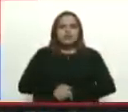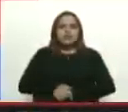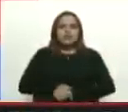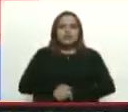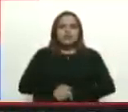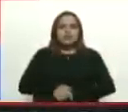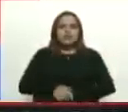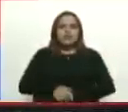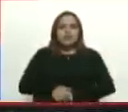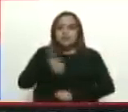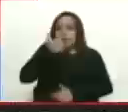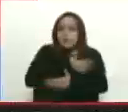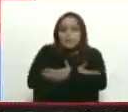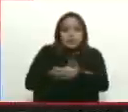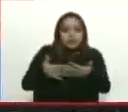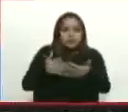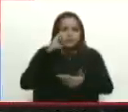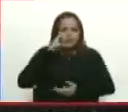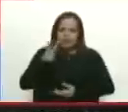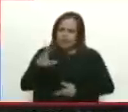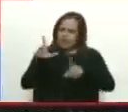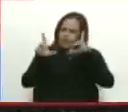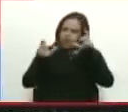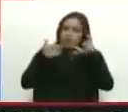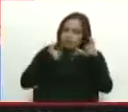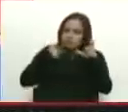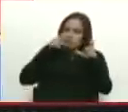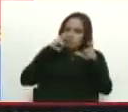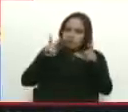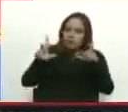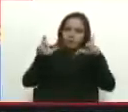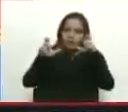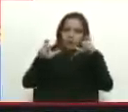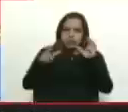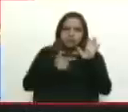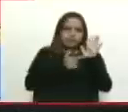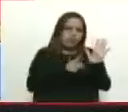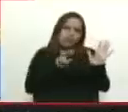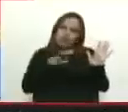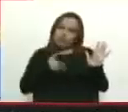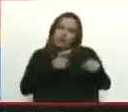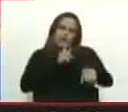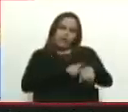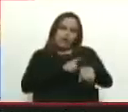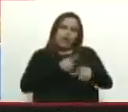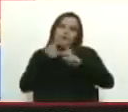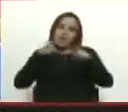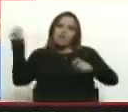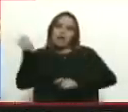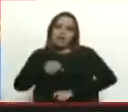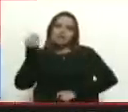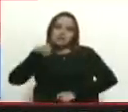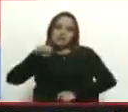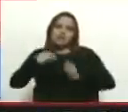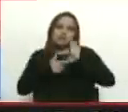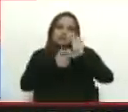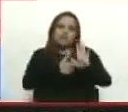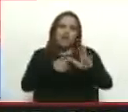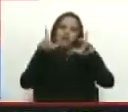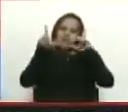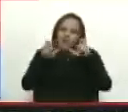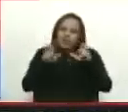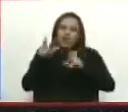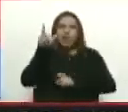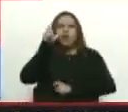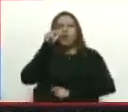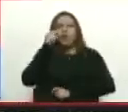y más millones. Yo vi una foto, este no es el espacio para presentarlo, pero el mazo dando sí es. Una foto del